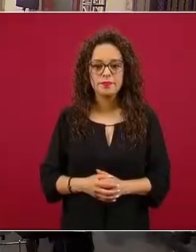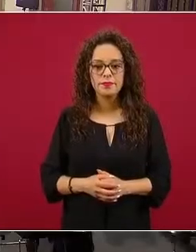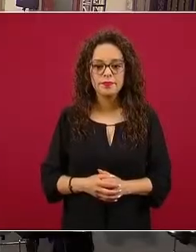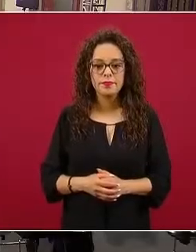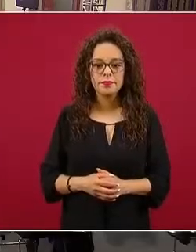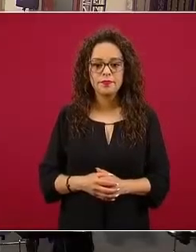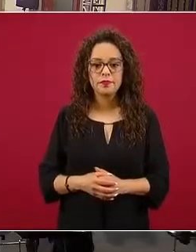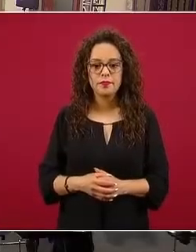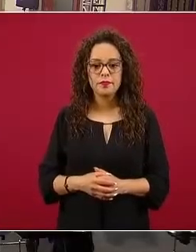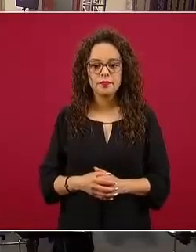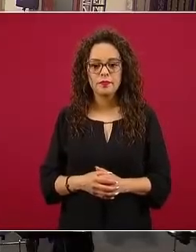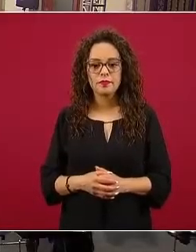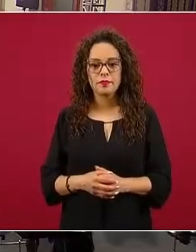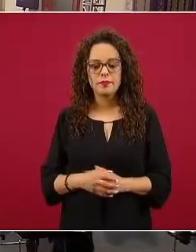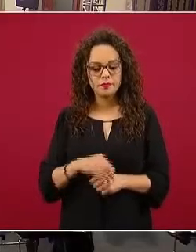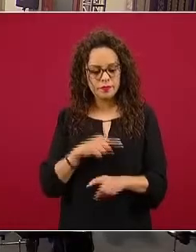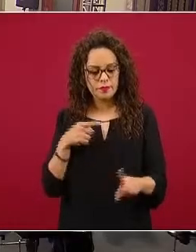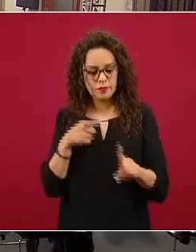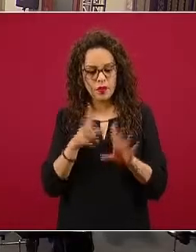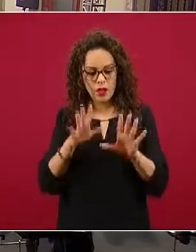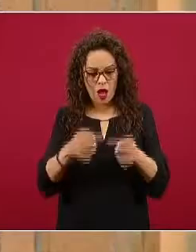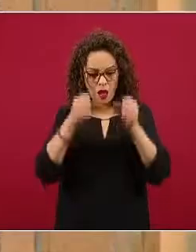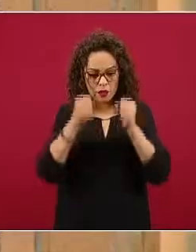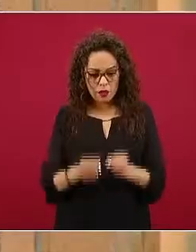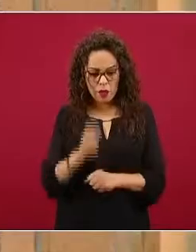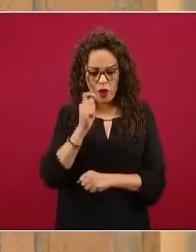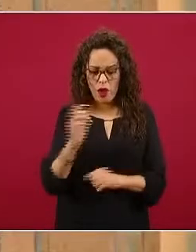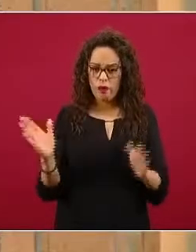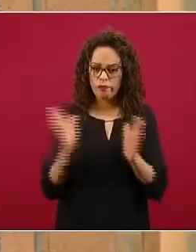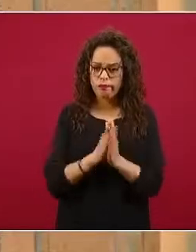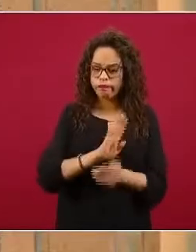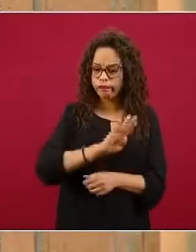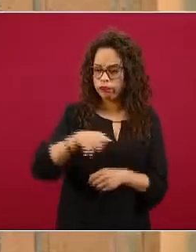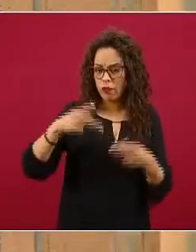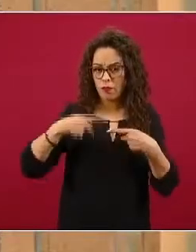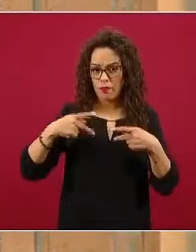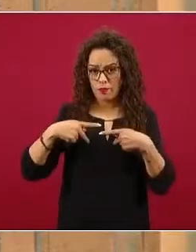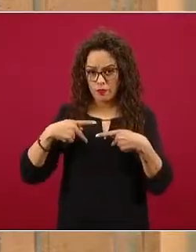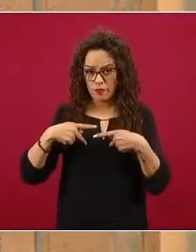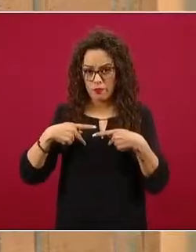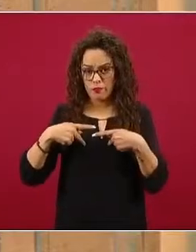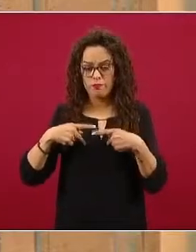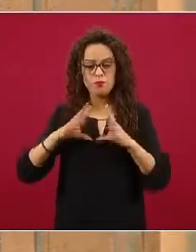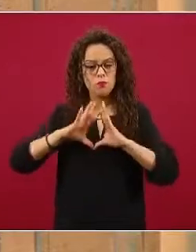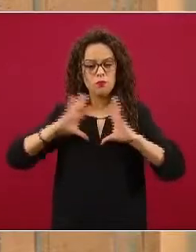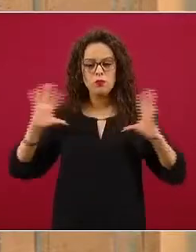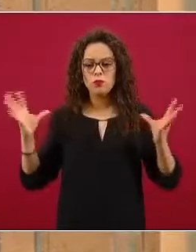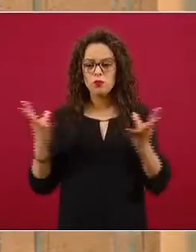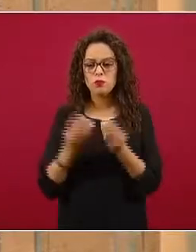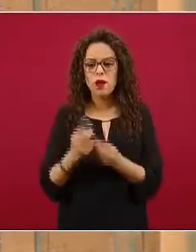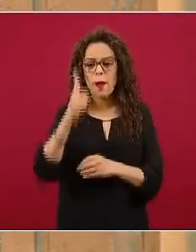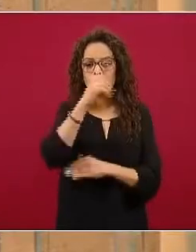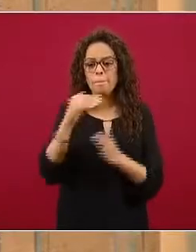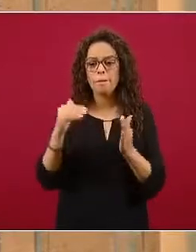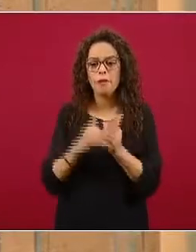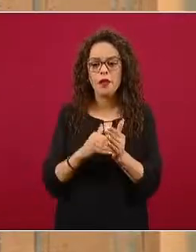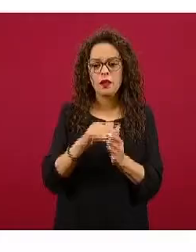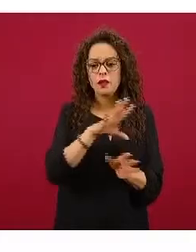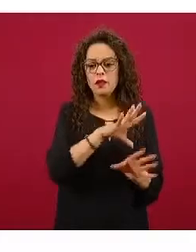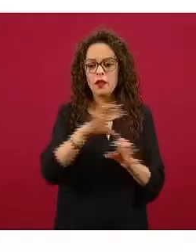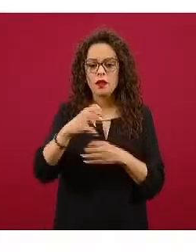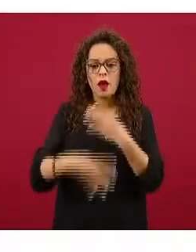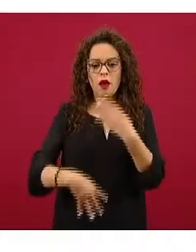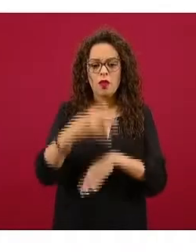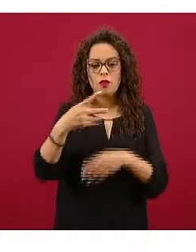Cuando hablamos de defunciones confirmadas por entidad de residencia, tenemos un total de 1.514 defunciones